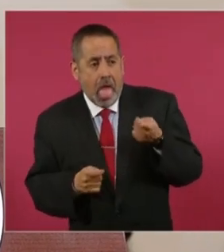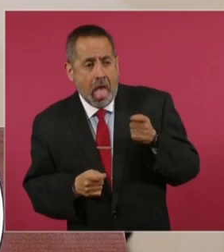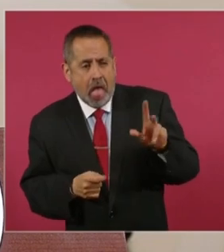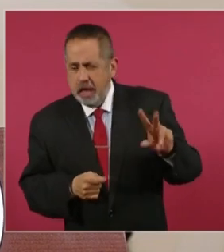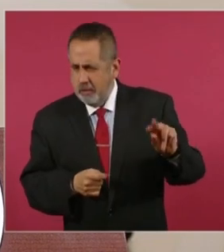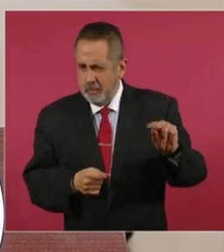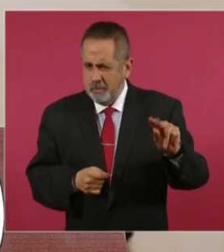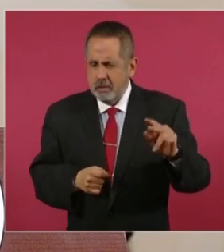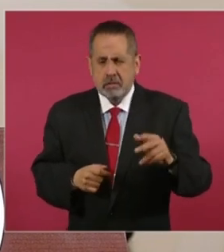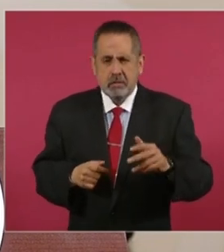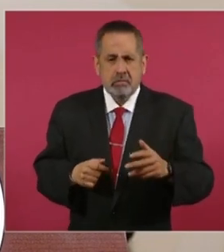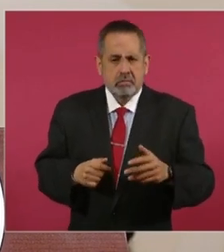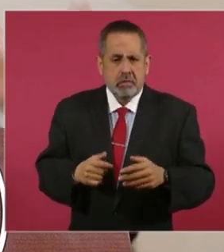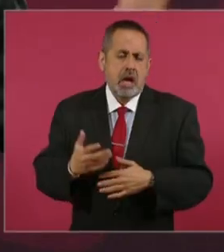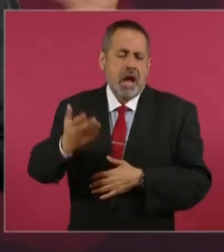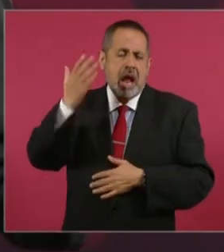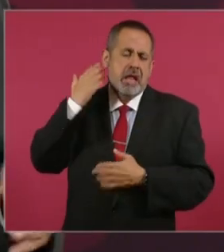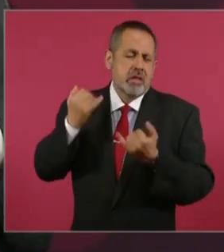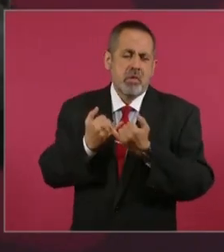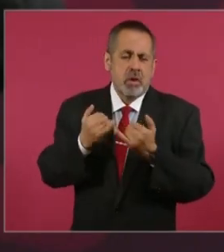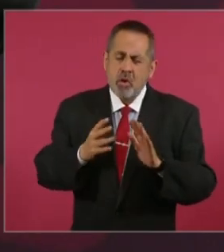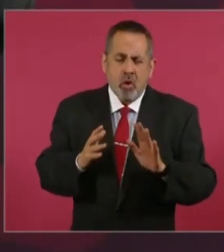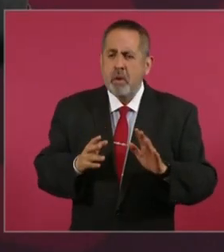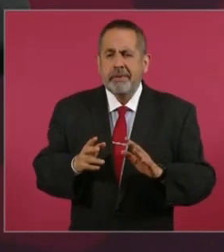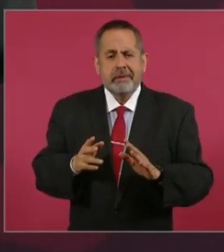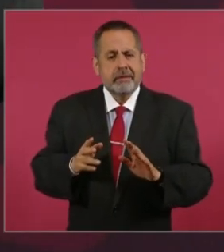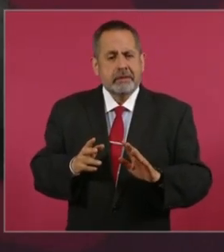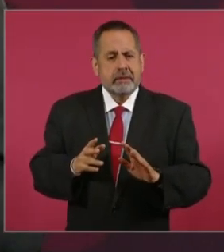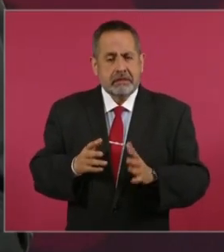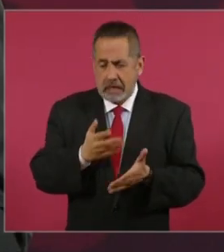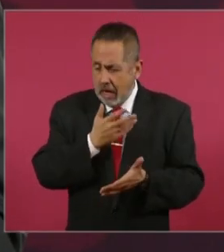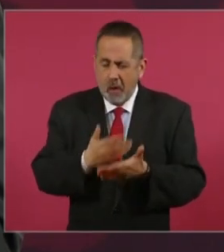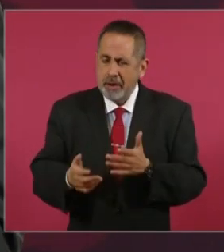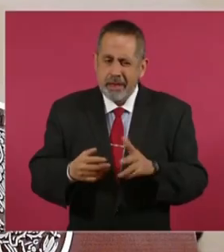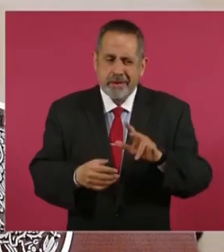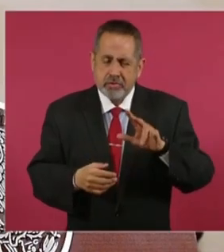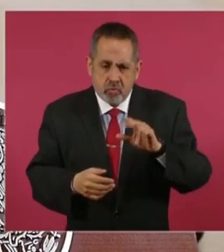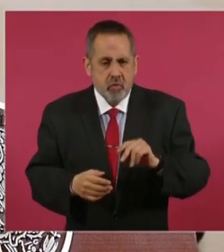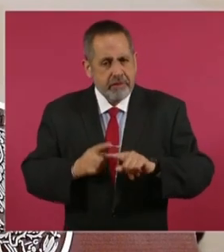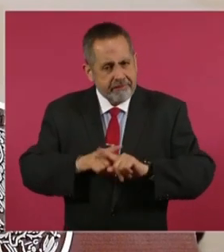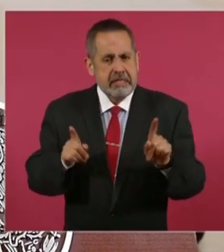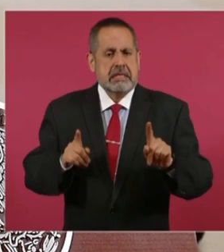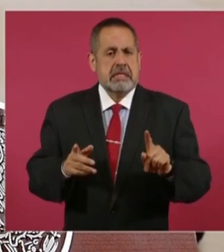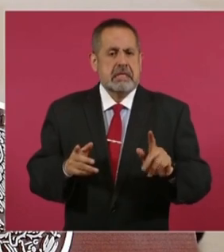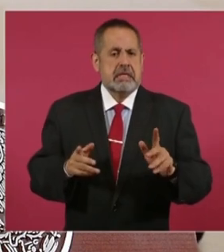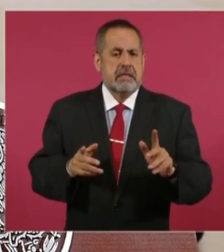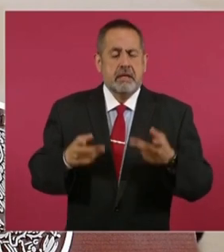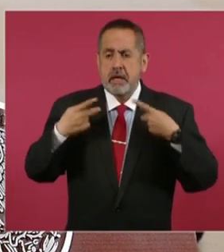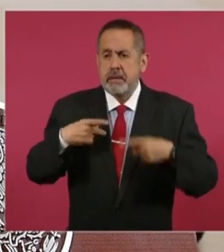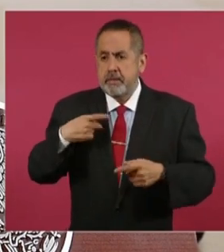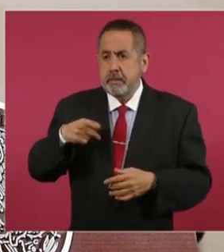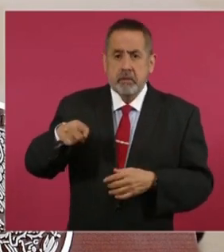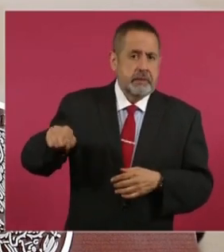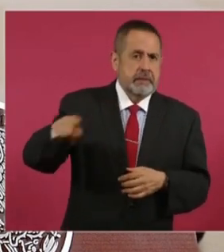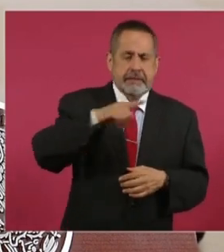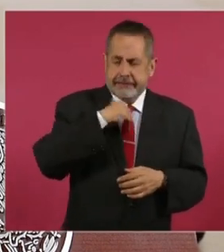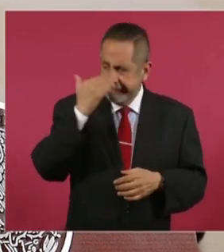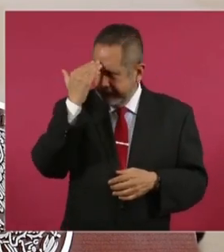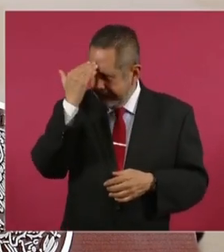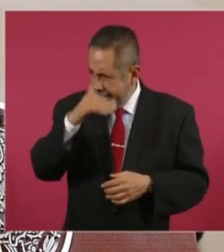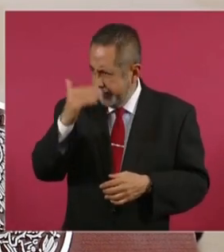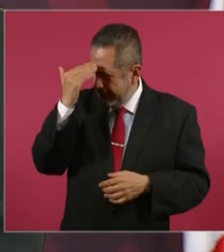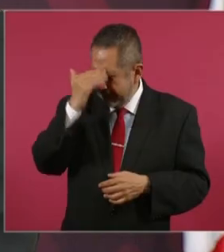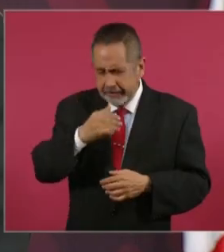ya no es el tiempo de antes, ni antes, pero ahora menos. La gente sabe muy bien qué